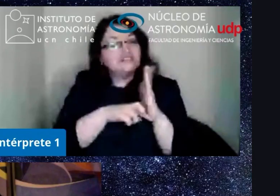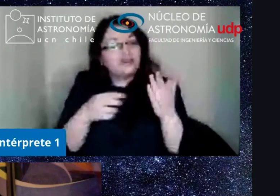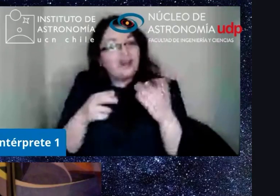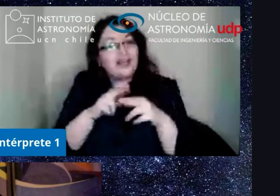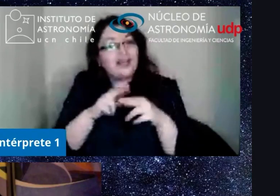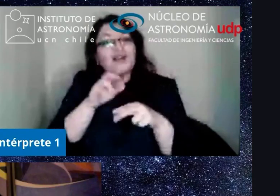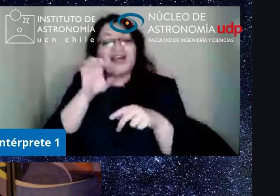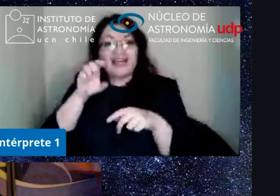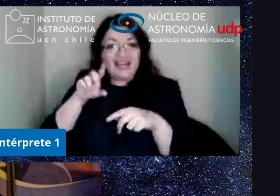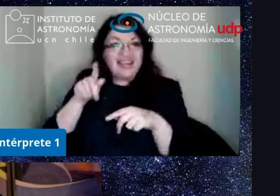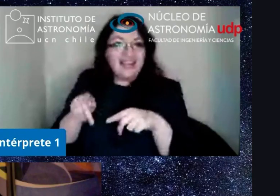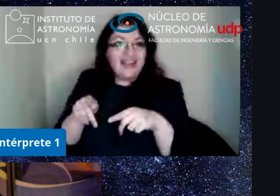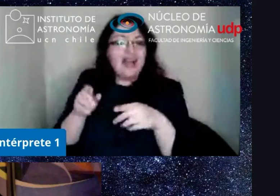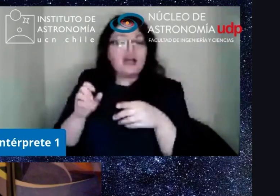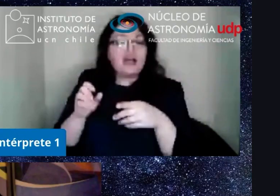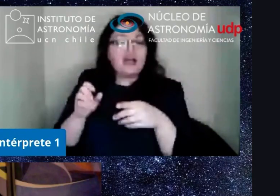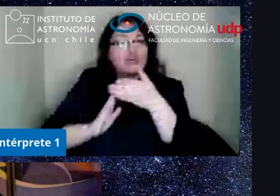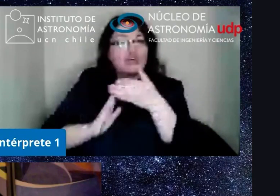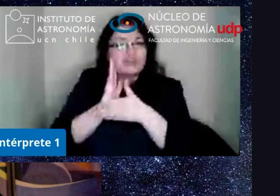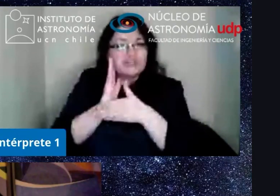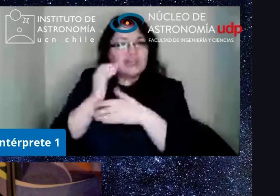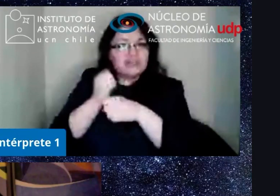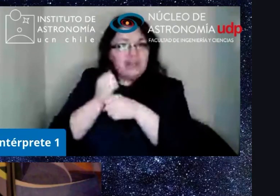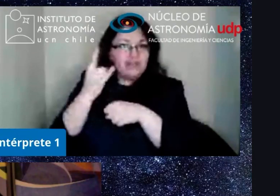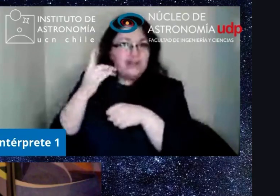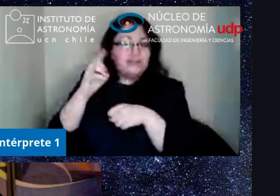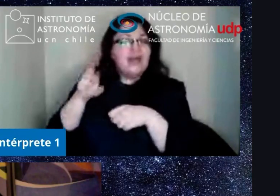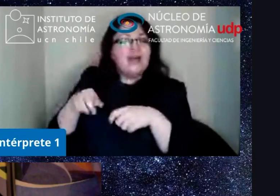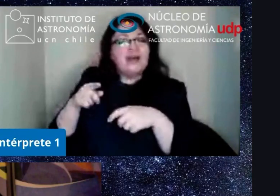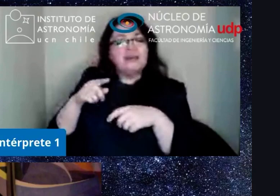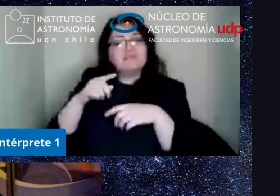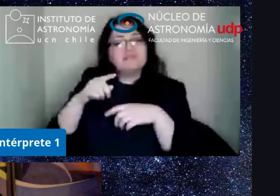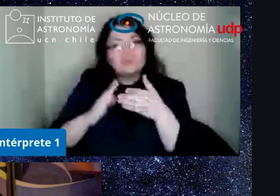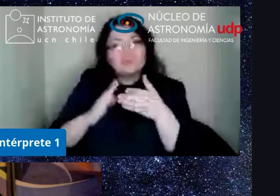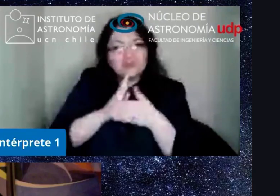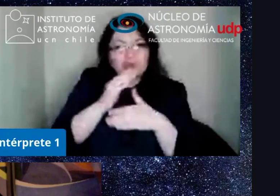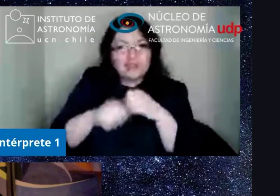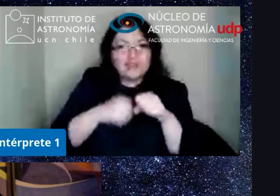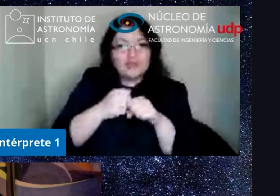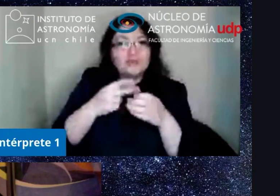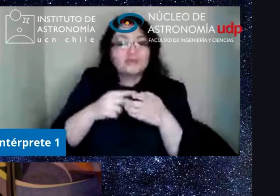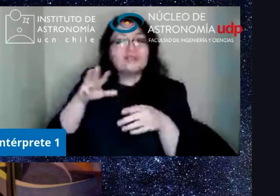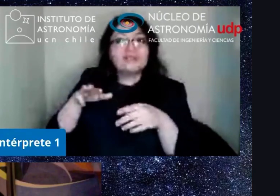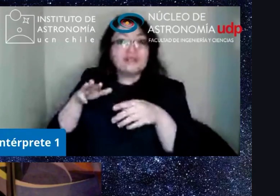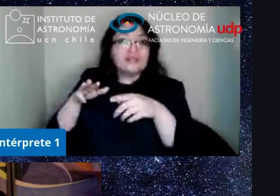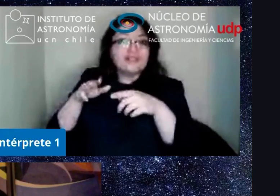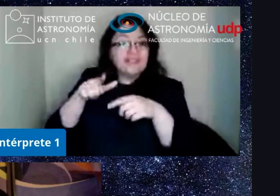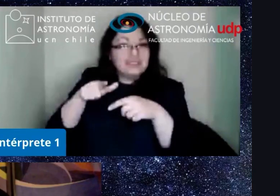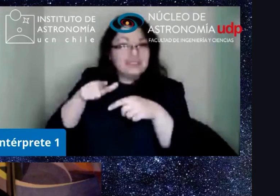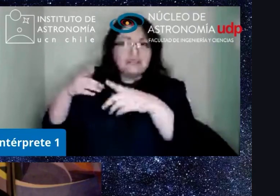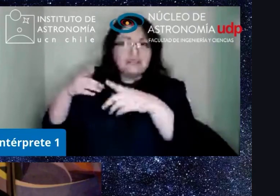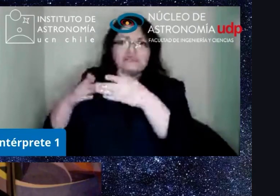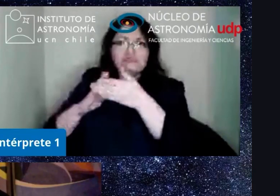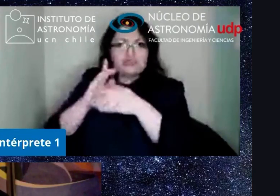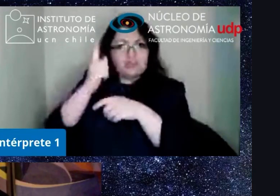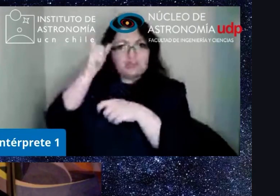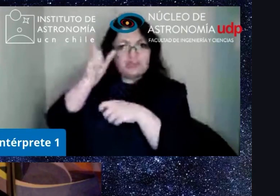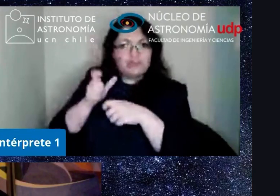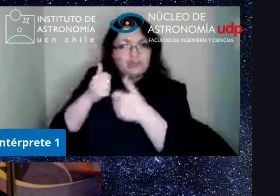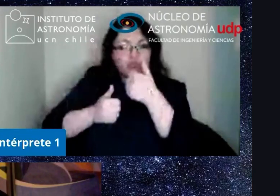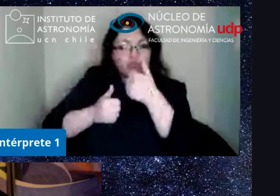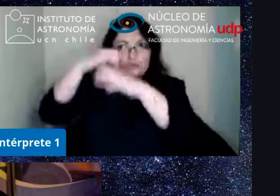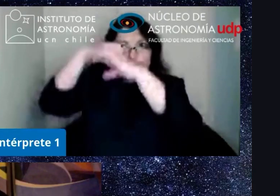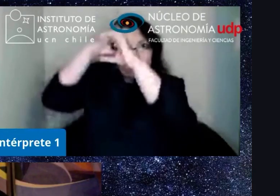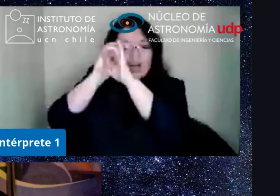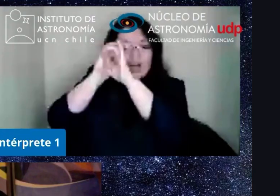Erika desde principios de 2017, transformándola en una de las pioneras astrónomas dedicada exclusivamente